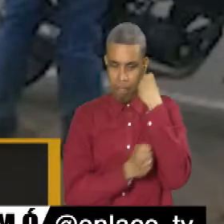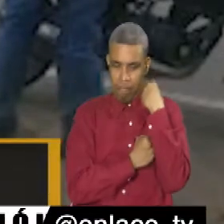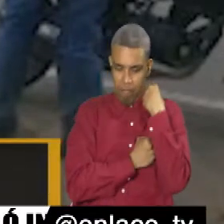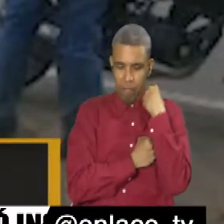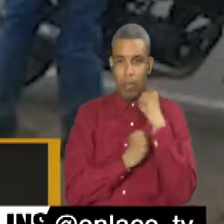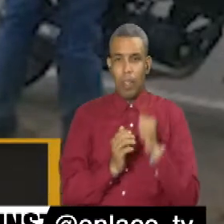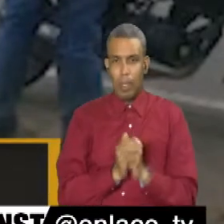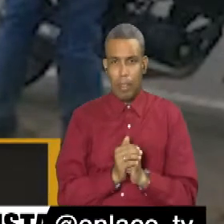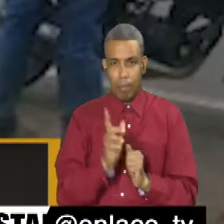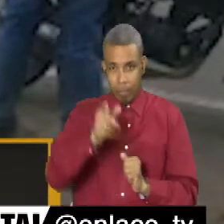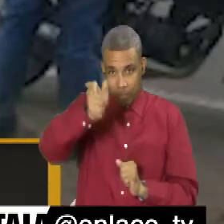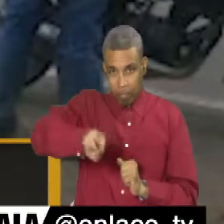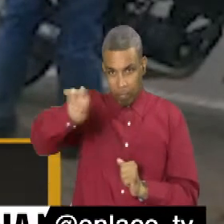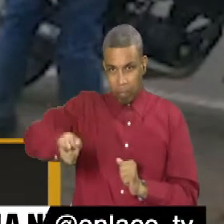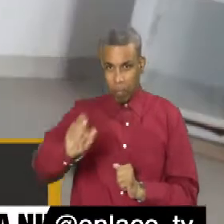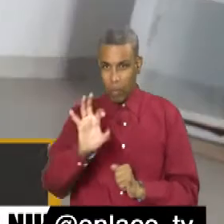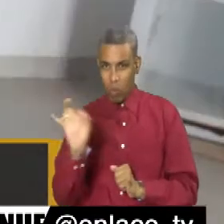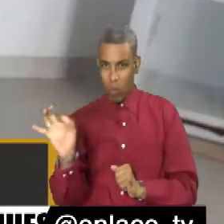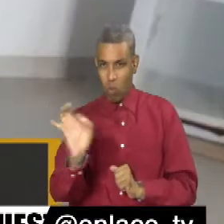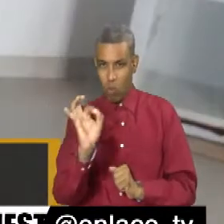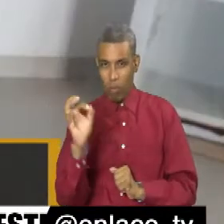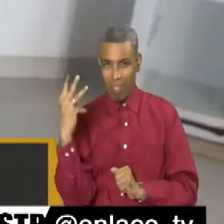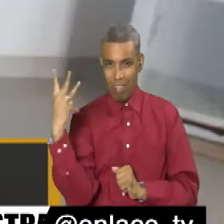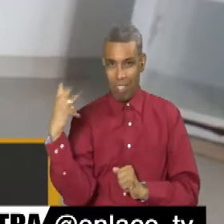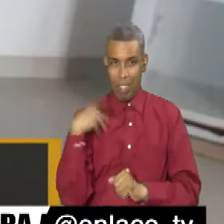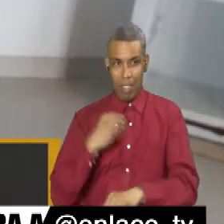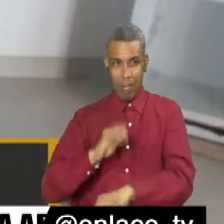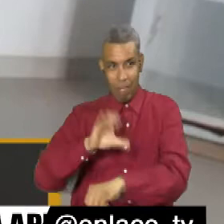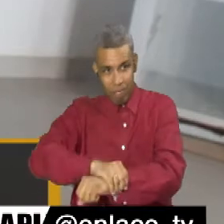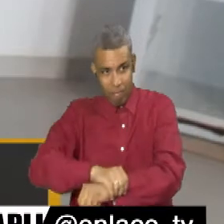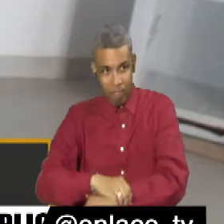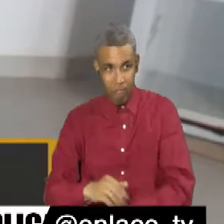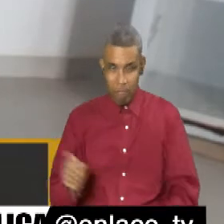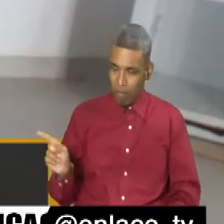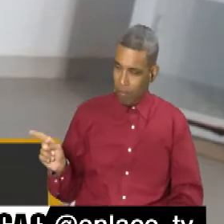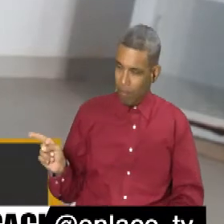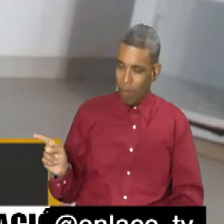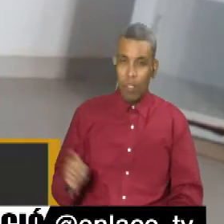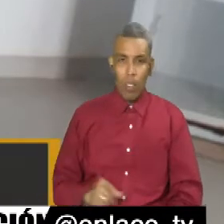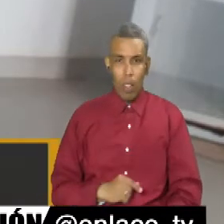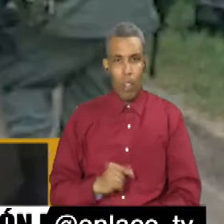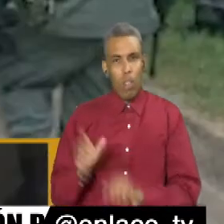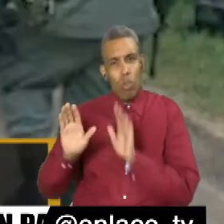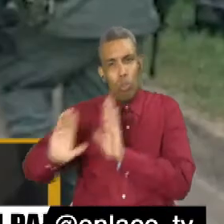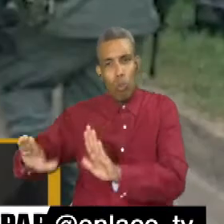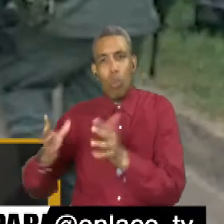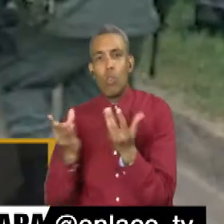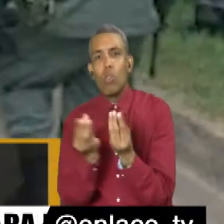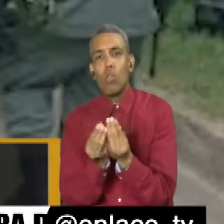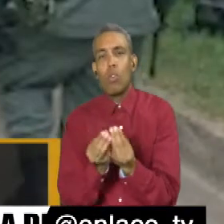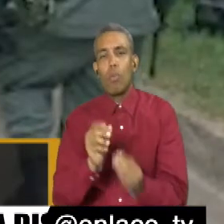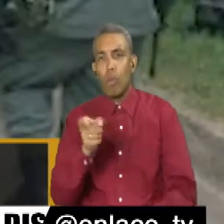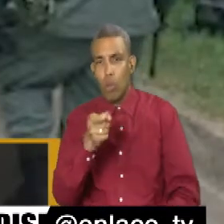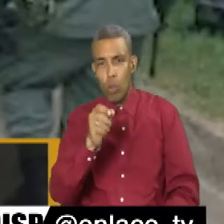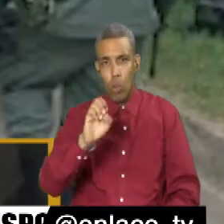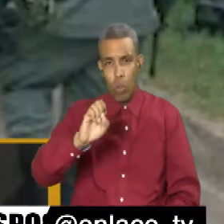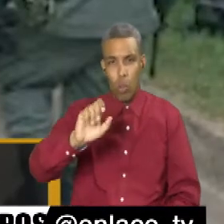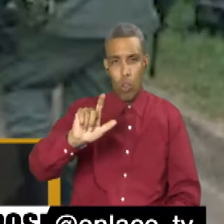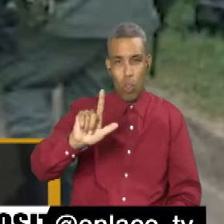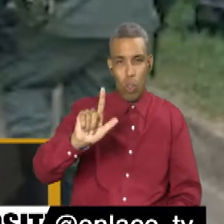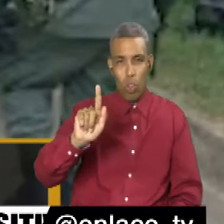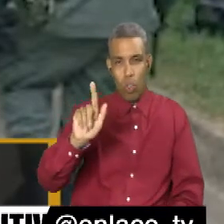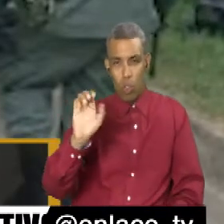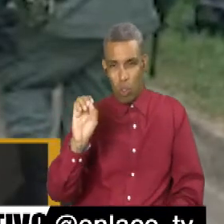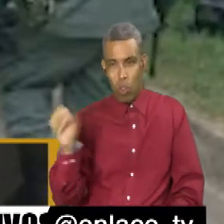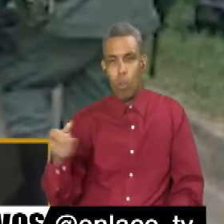en flagrancia de tres sujetos pertenecientes al Frente Luis Echavarría del Grupo Armado Organizado Clan del Golfo en zona rural del San